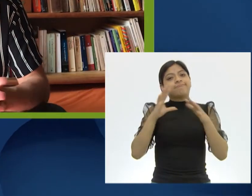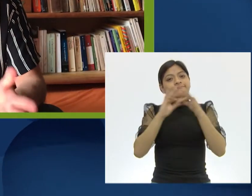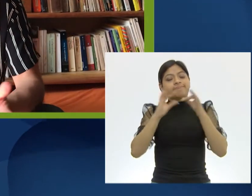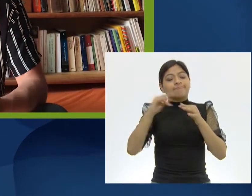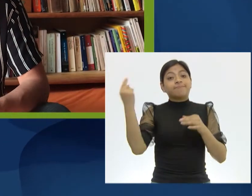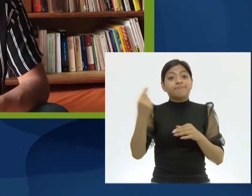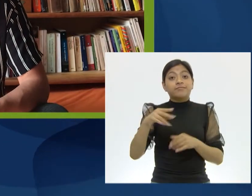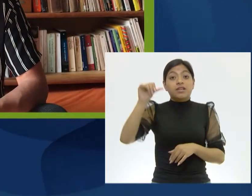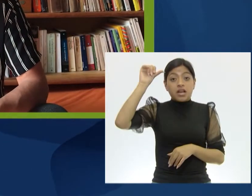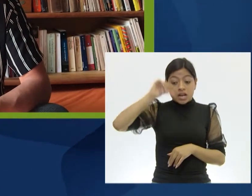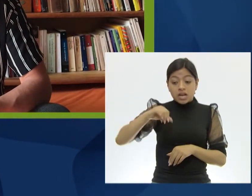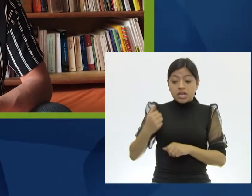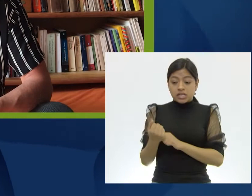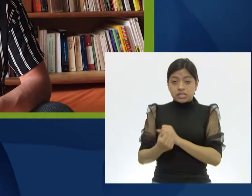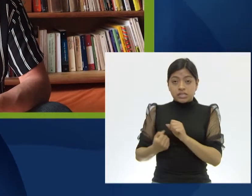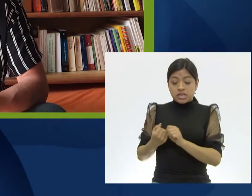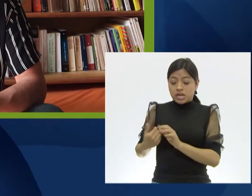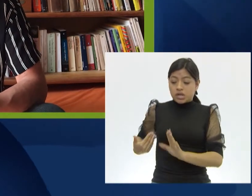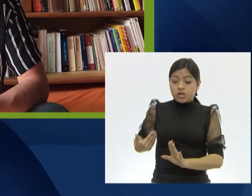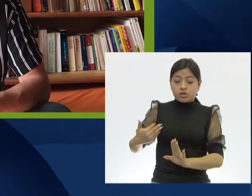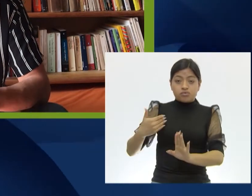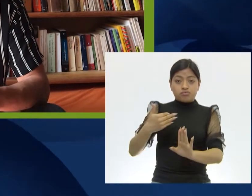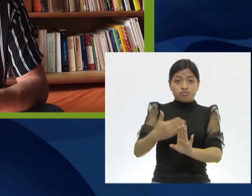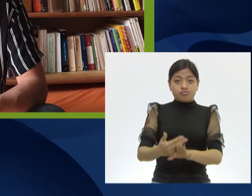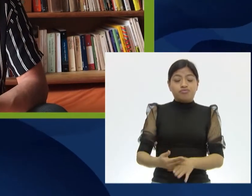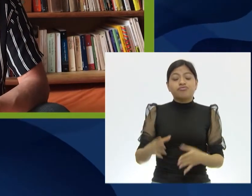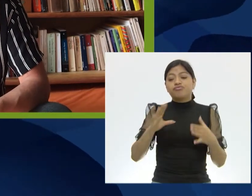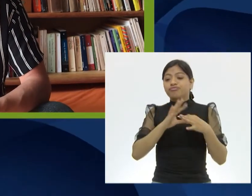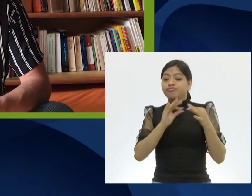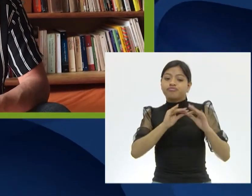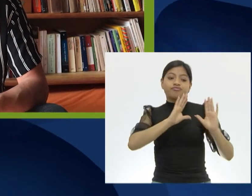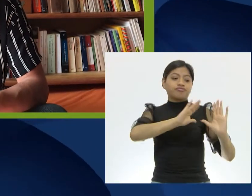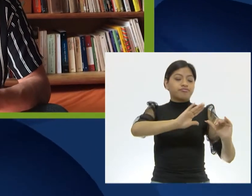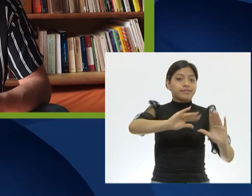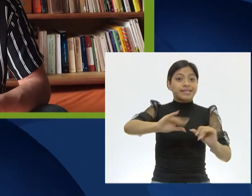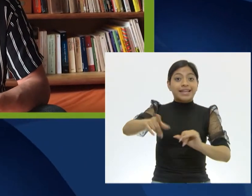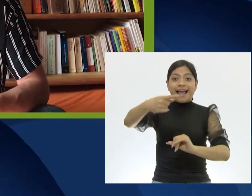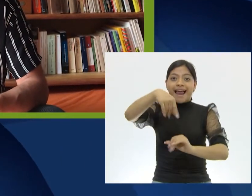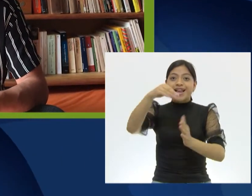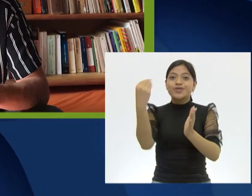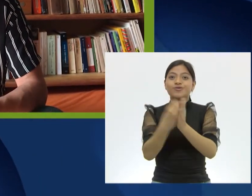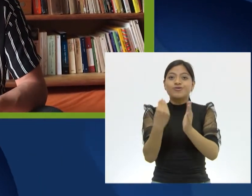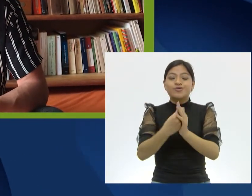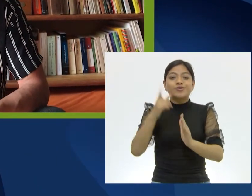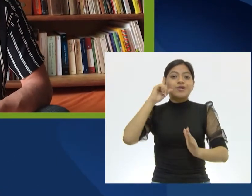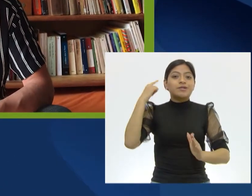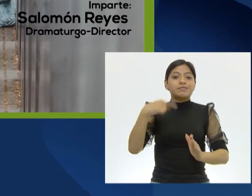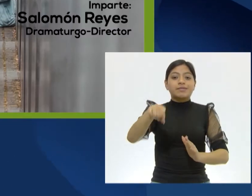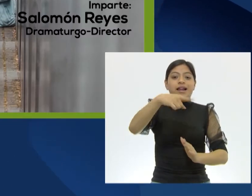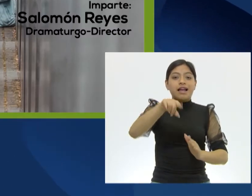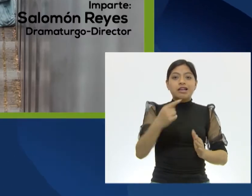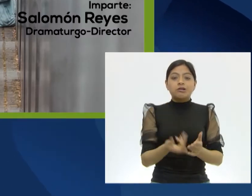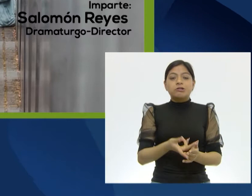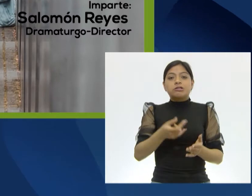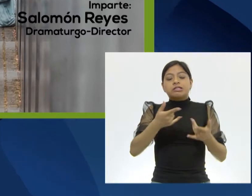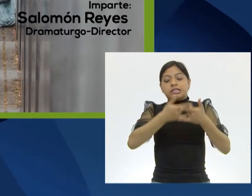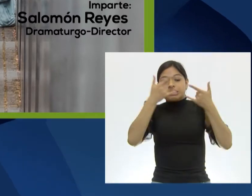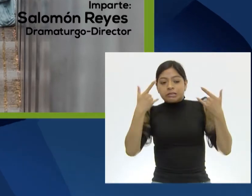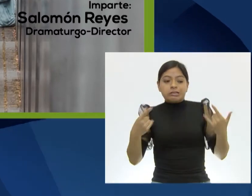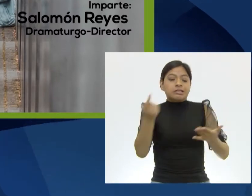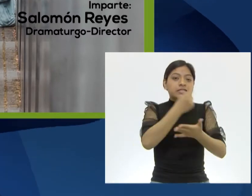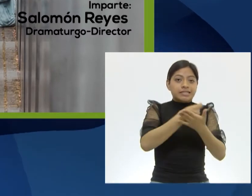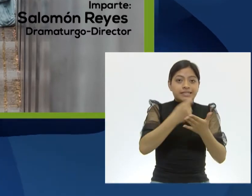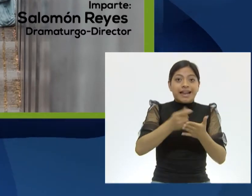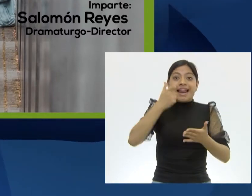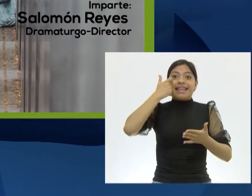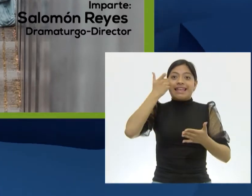que este año empecé a dar clases de dramaturgia para personas que quieren empezar a escribir. Doy clases para personas